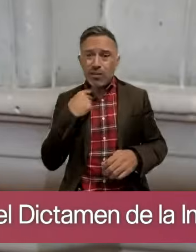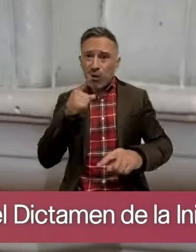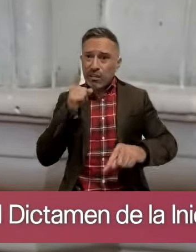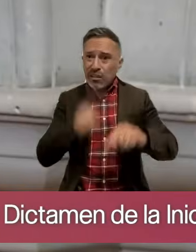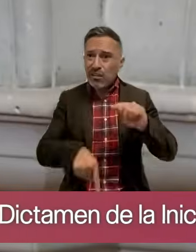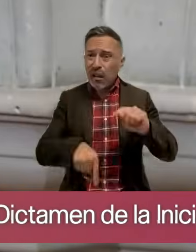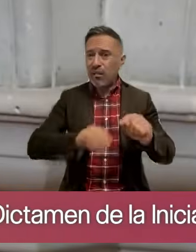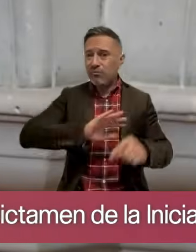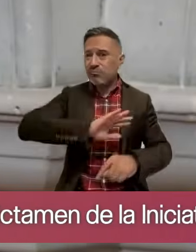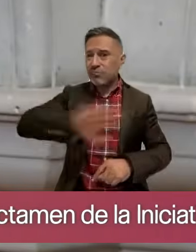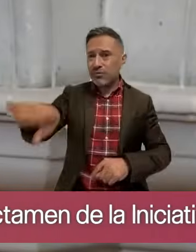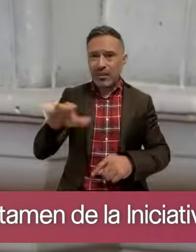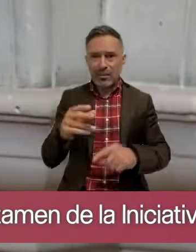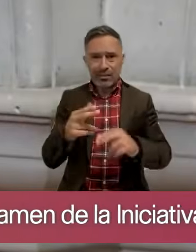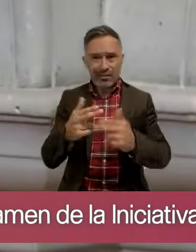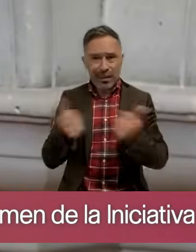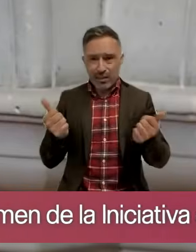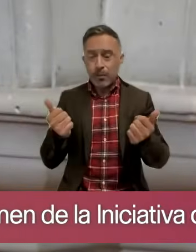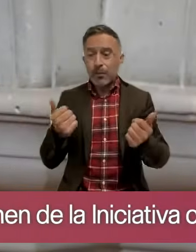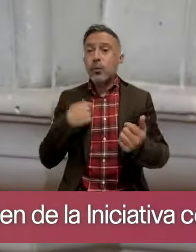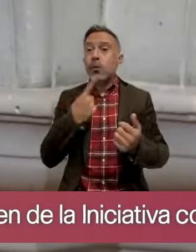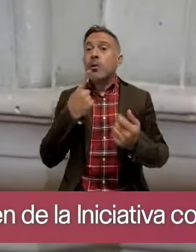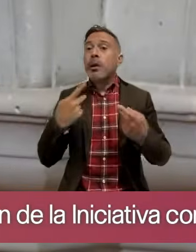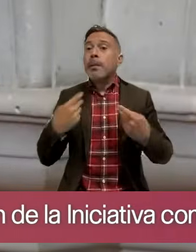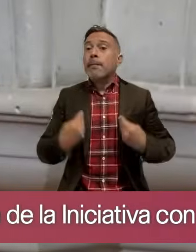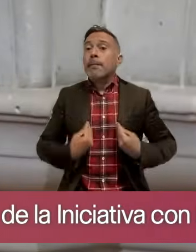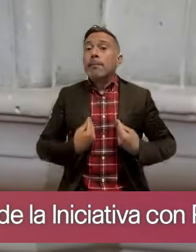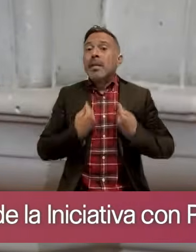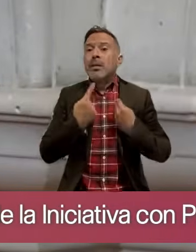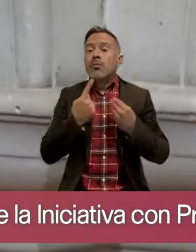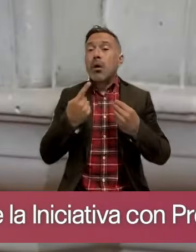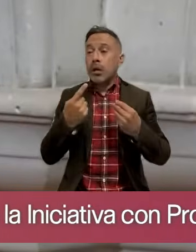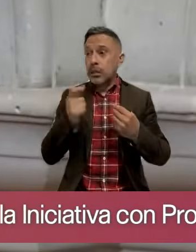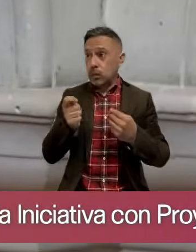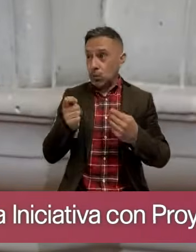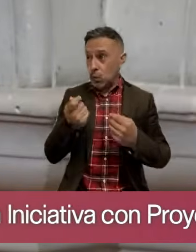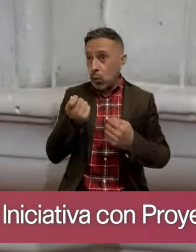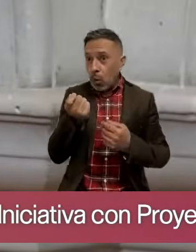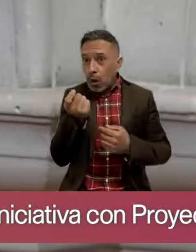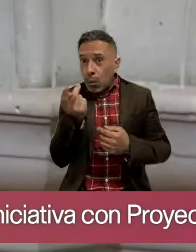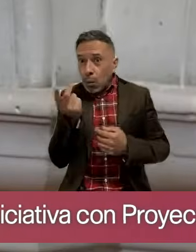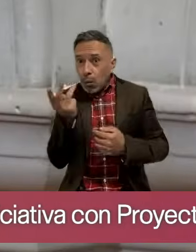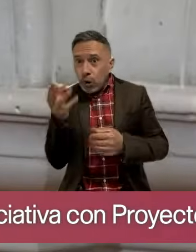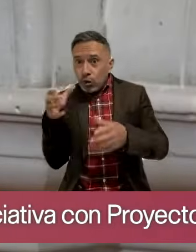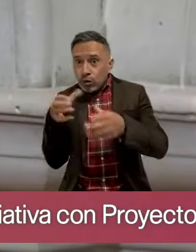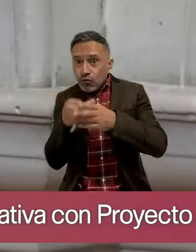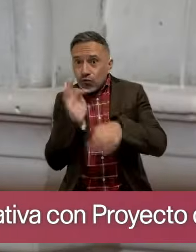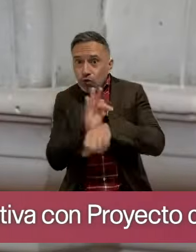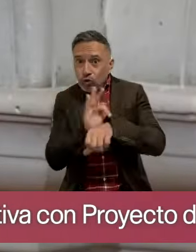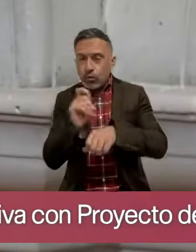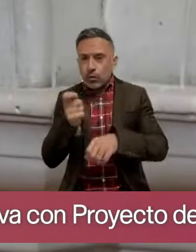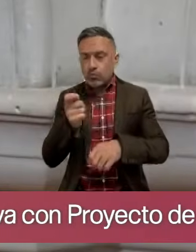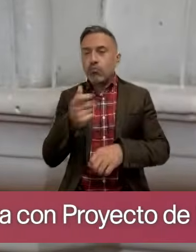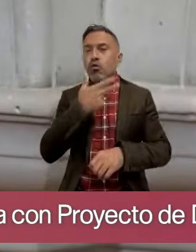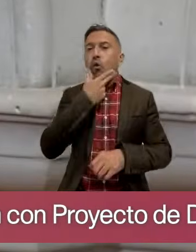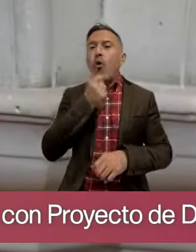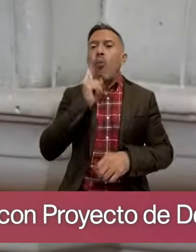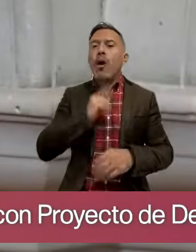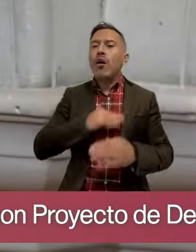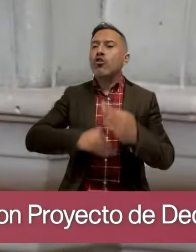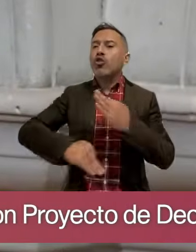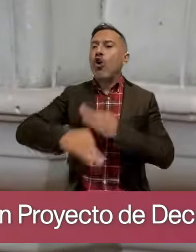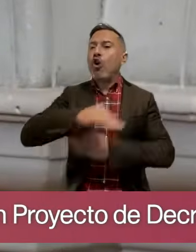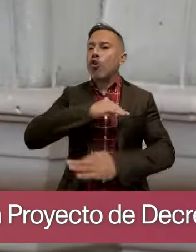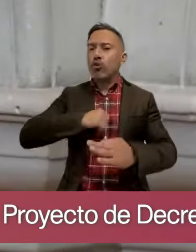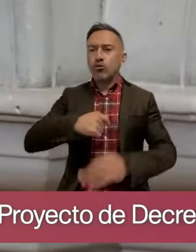vida de cada persona no es una causa de unos cuantos, es una obligación de todas y de todos. Esa defensa de